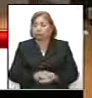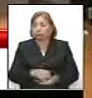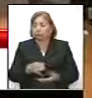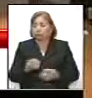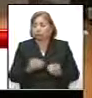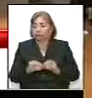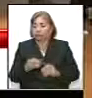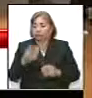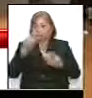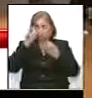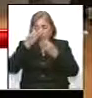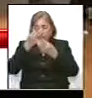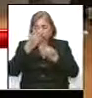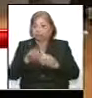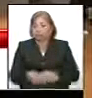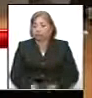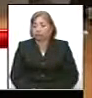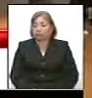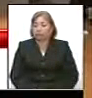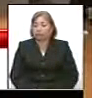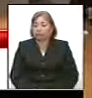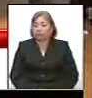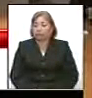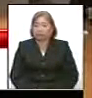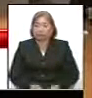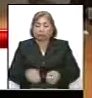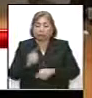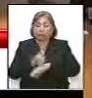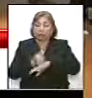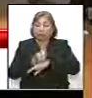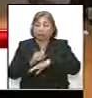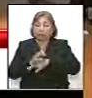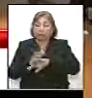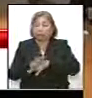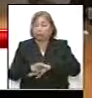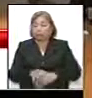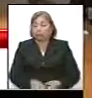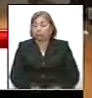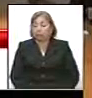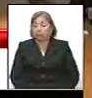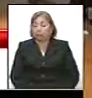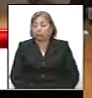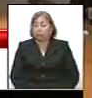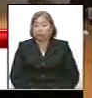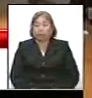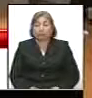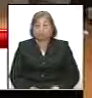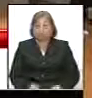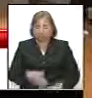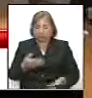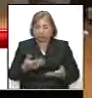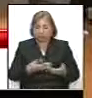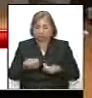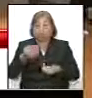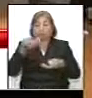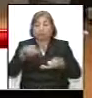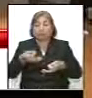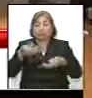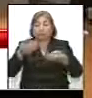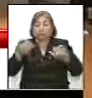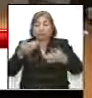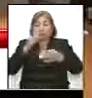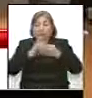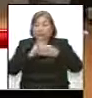toda la información. Justo conversaba con el asesor, él nos comentaba que lo habían hecho al día siguiente de nuestra reunión, pero en realidad hoy ha